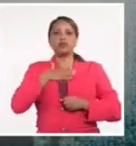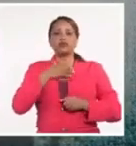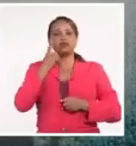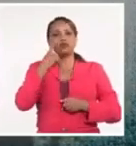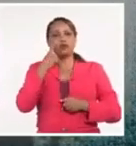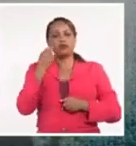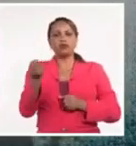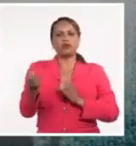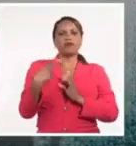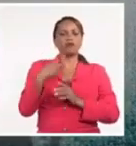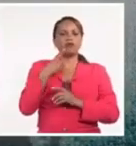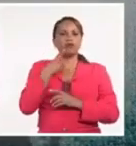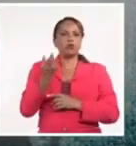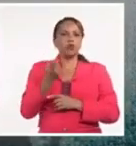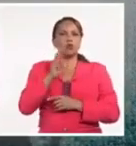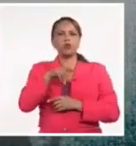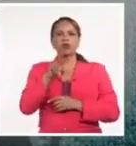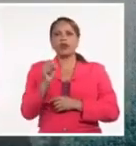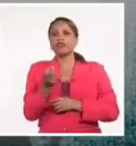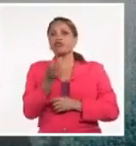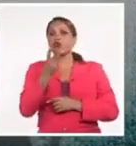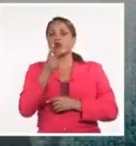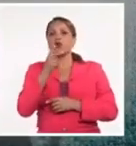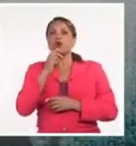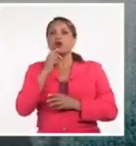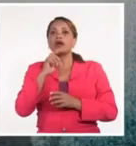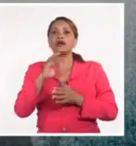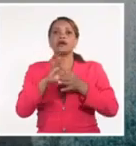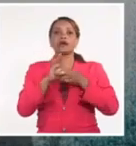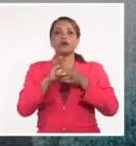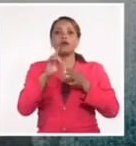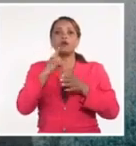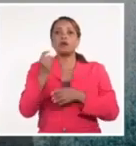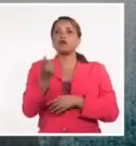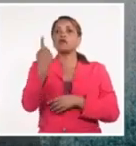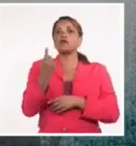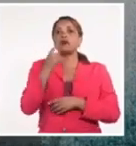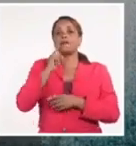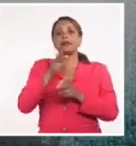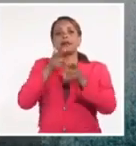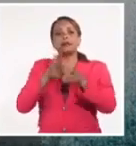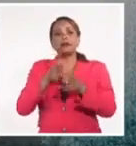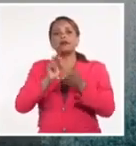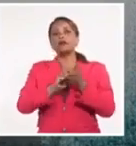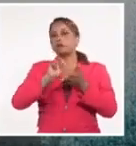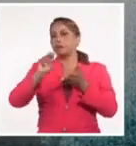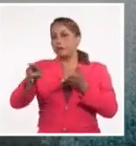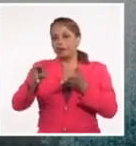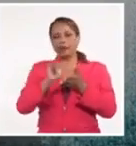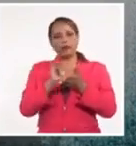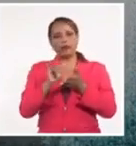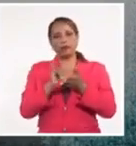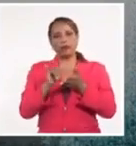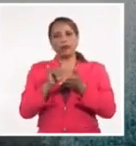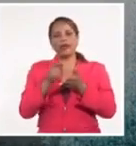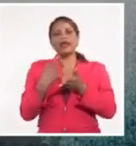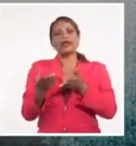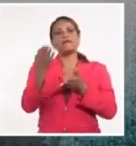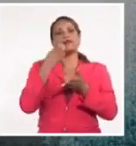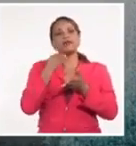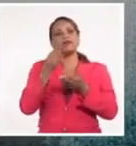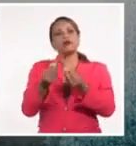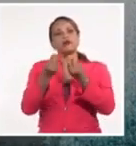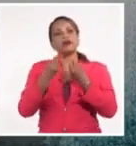me envió esas fotos, yo busqué dos fotos en Google de una pistola y de varios armamentos y se las envié también. Y este me dijo que me iba a